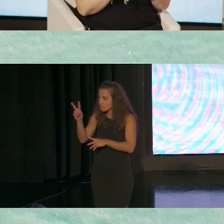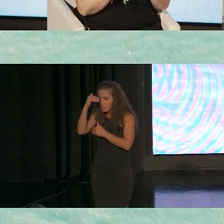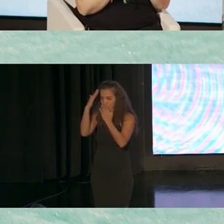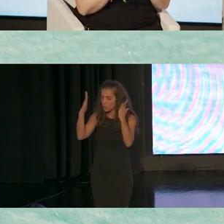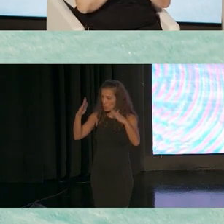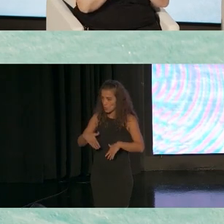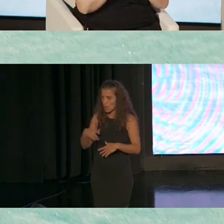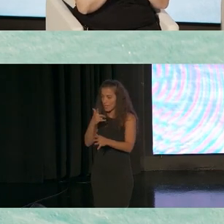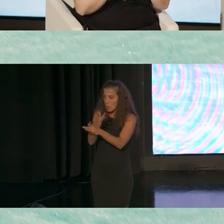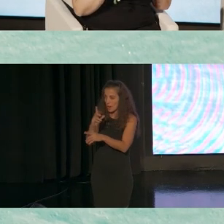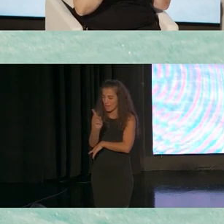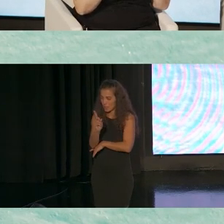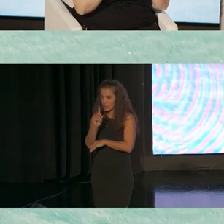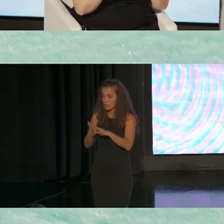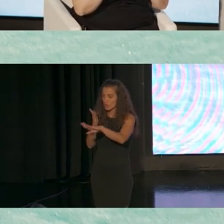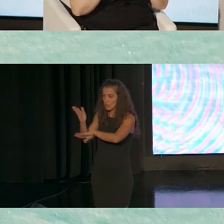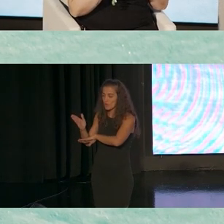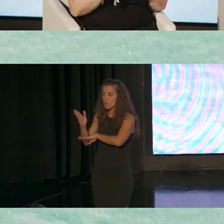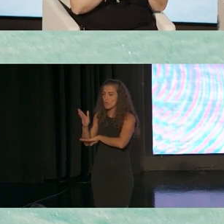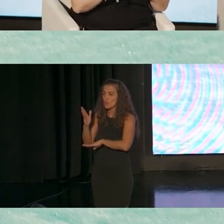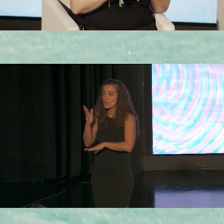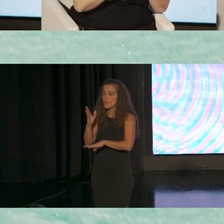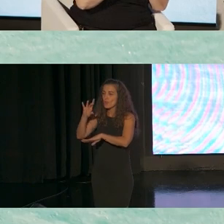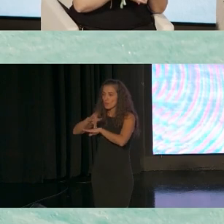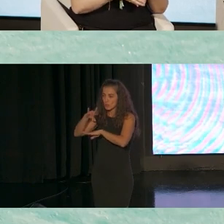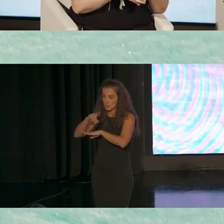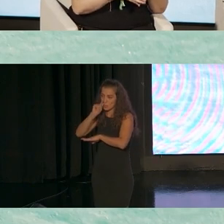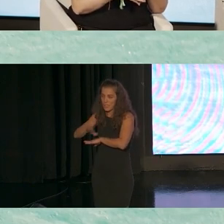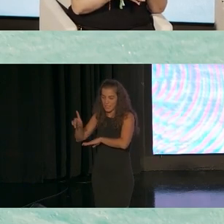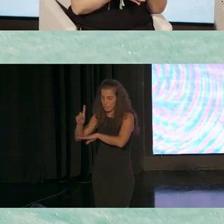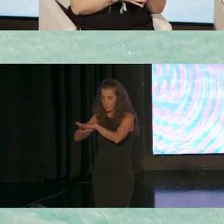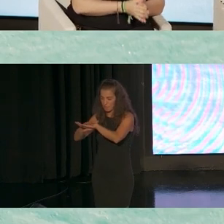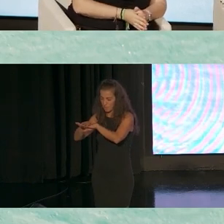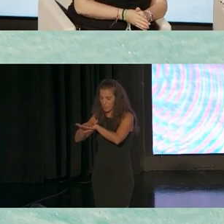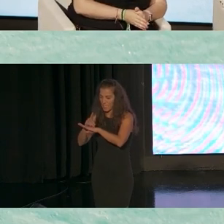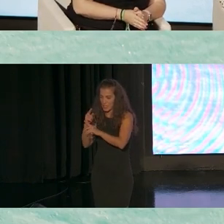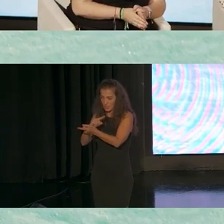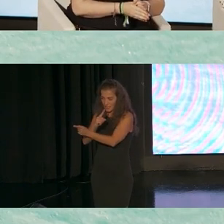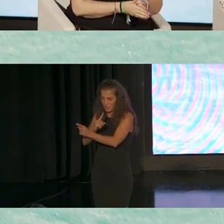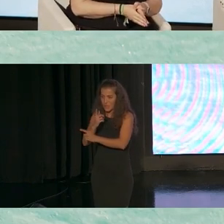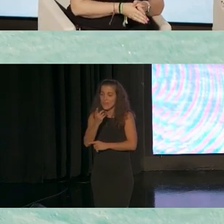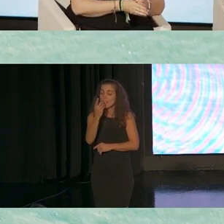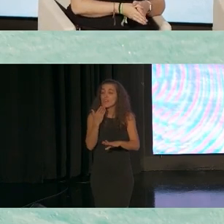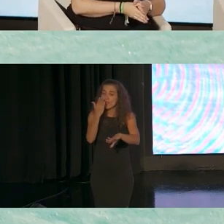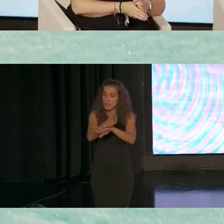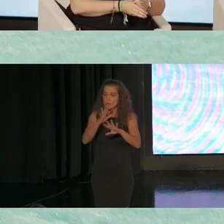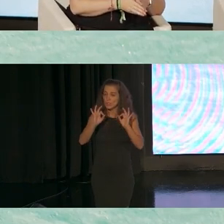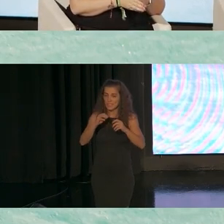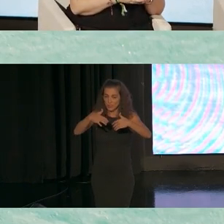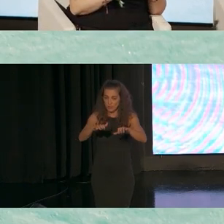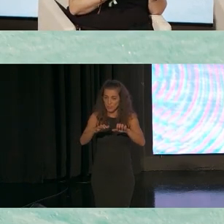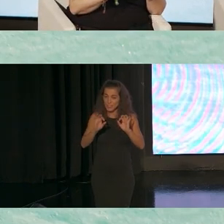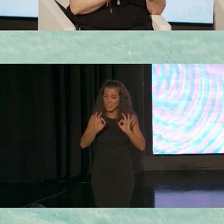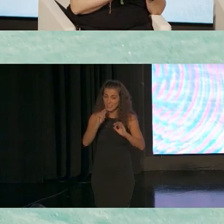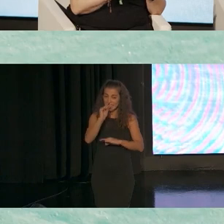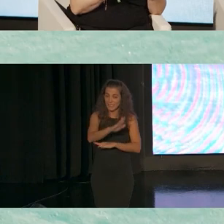pediatra no perdón que me estoy nerviosa fuimos a una fisio especialista en niños y ella nos dijo que había algo que no funcionaba pero